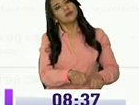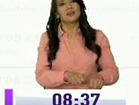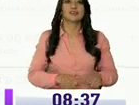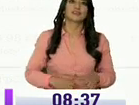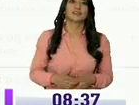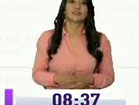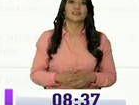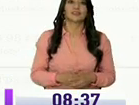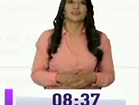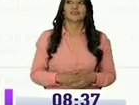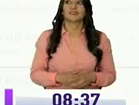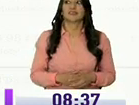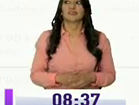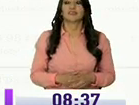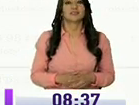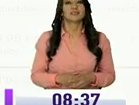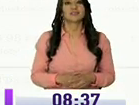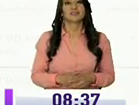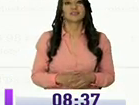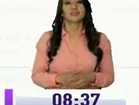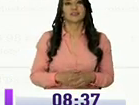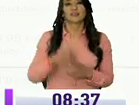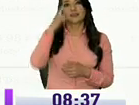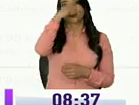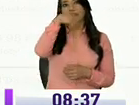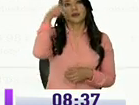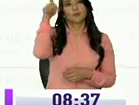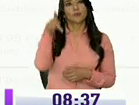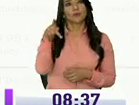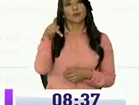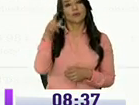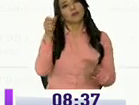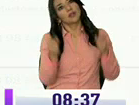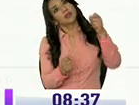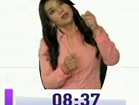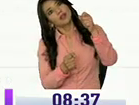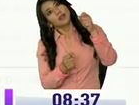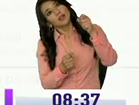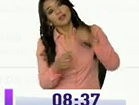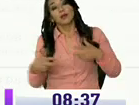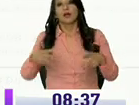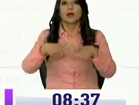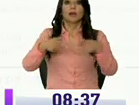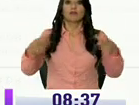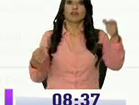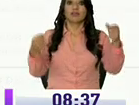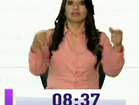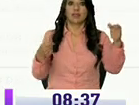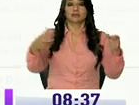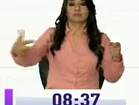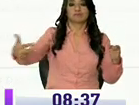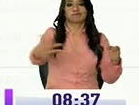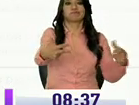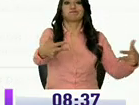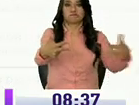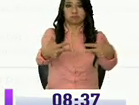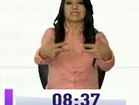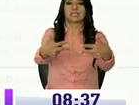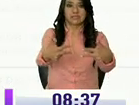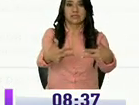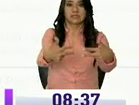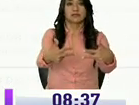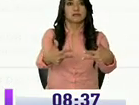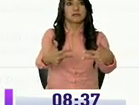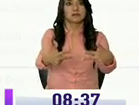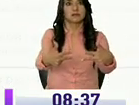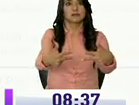caso los manifestantes, esto es Carapungo, ahí estamos viendo las volquetas que han cerrado la vía, volquetas y camiones, y de repente les